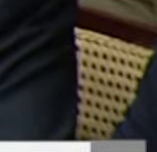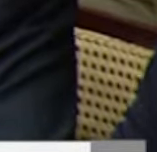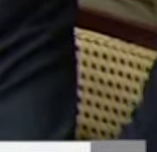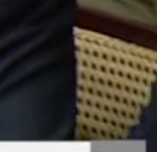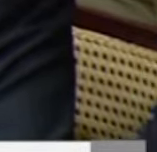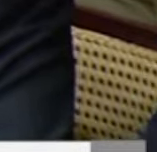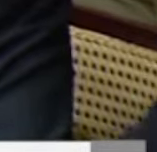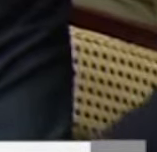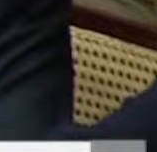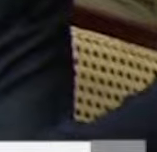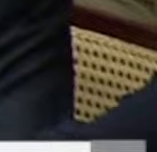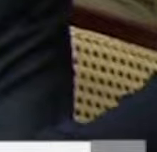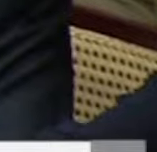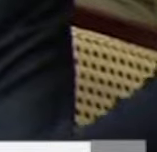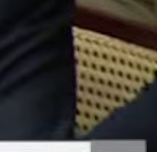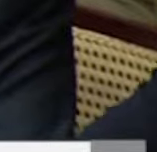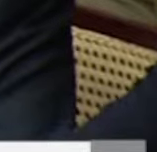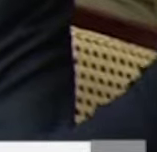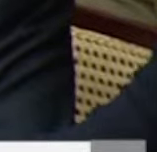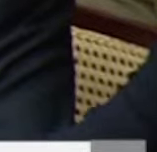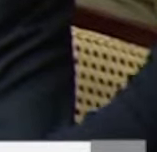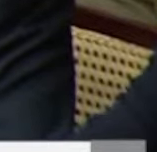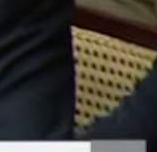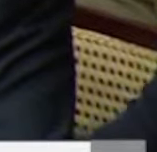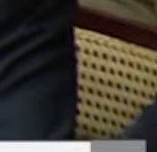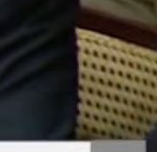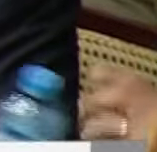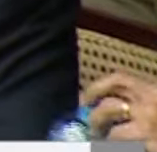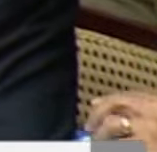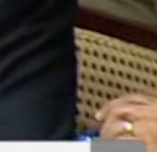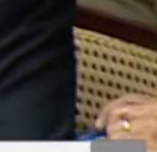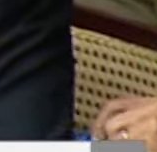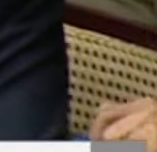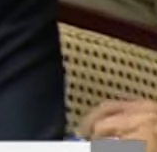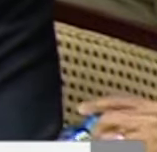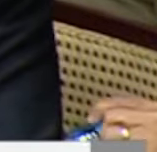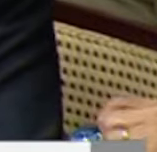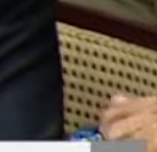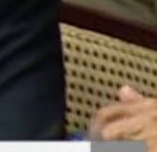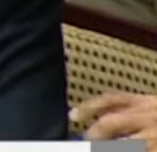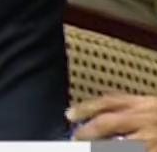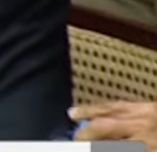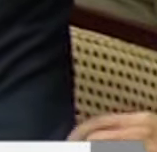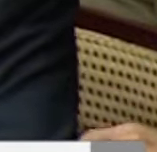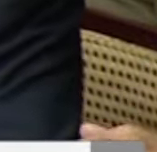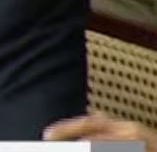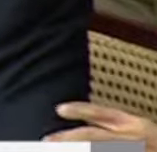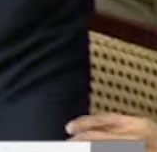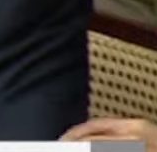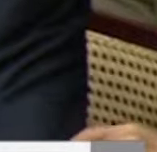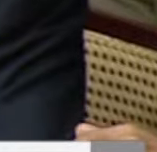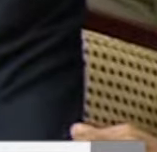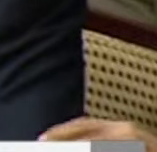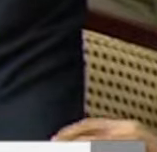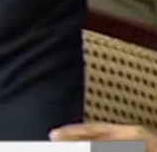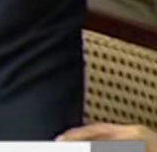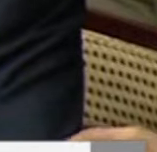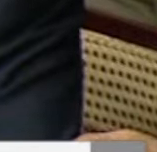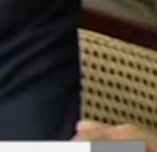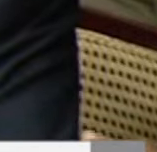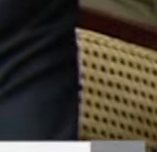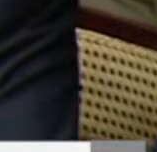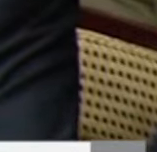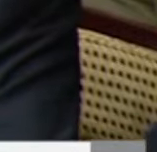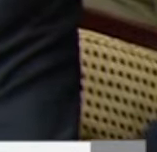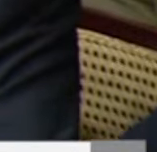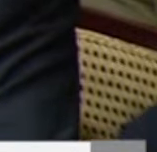política en el sistema de la administración de Justicia que se presta al abuso basado únicamente en la fuerza de la mayoría de los